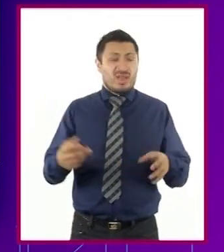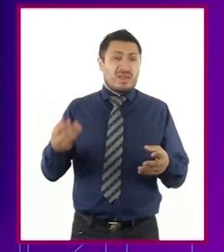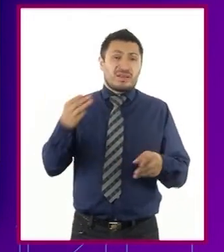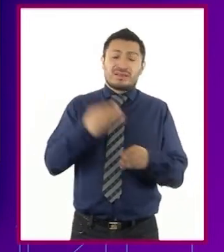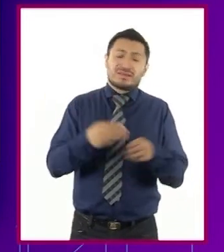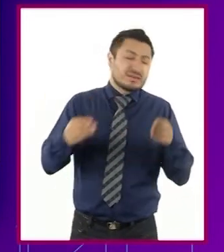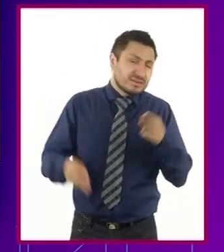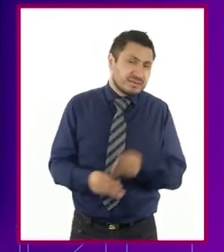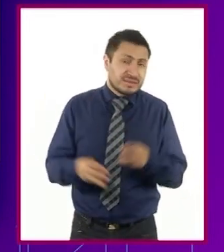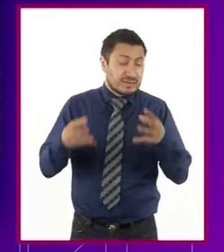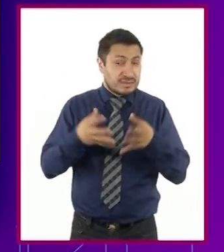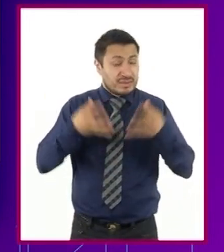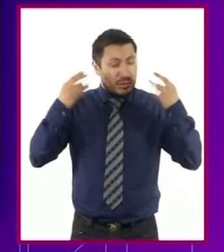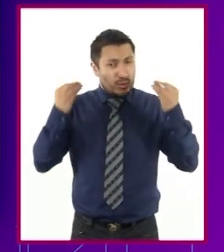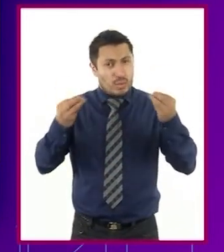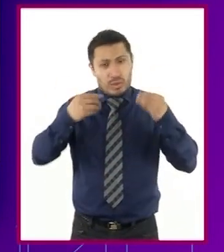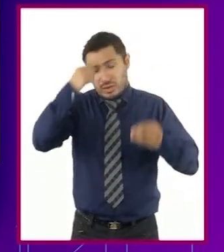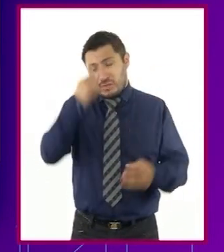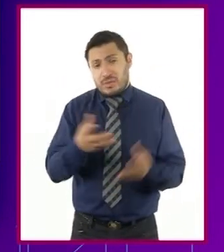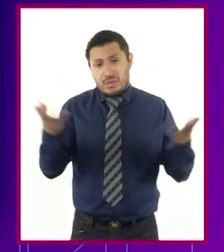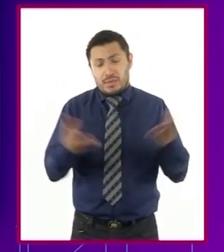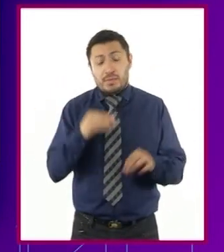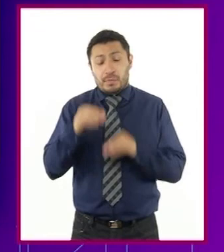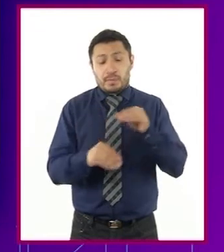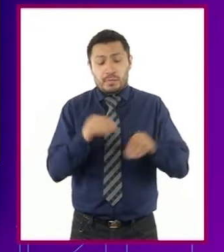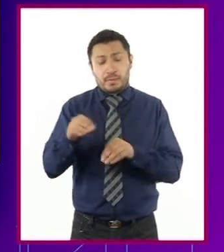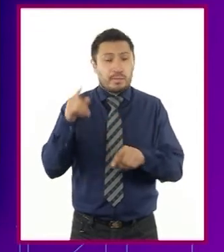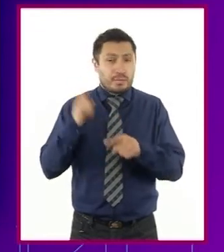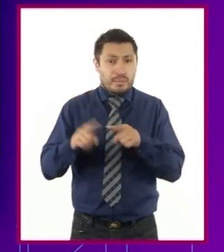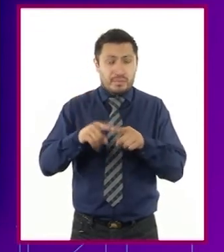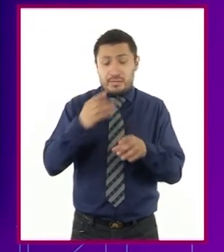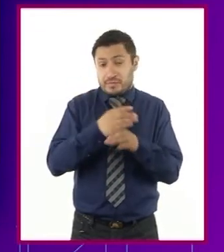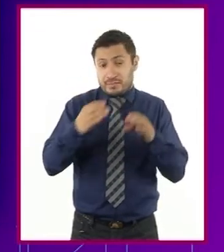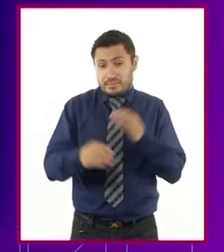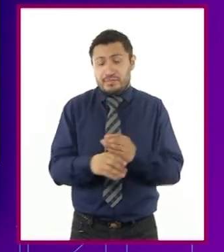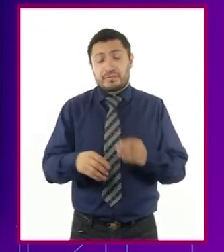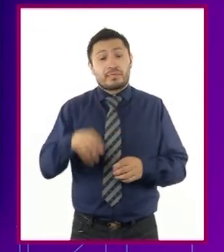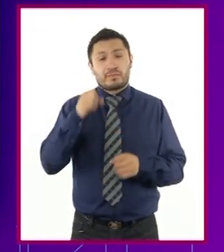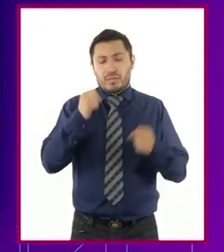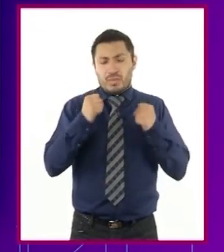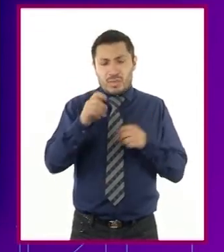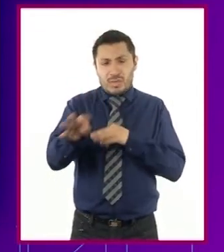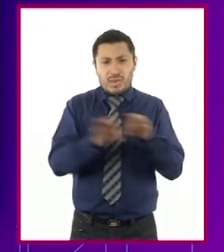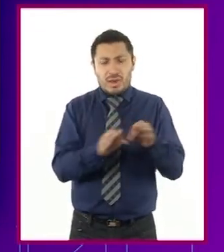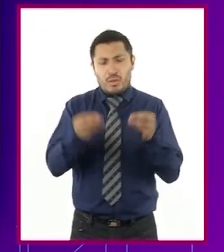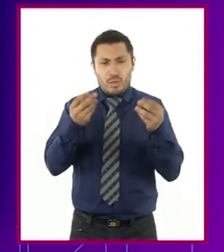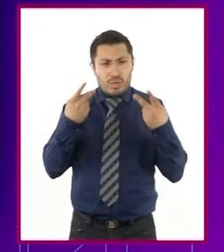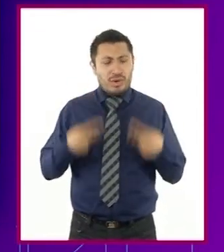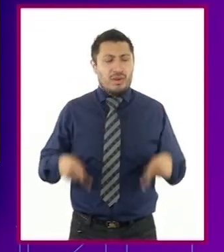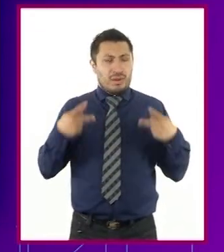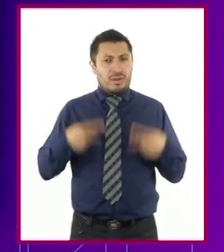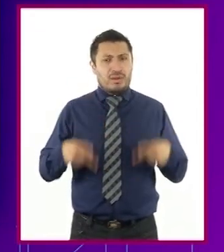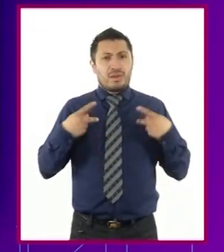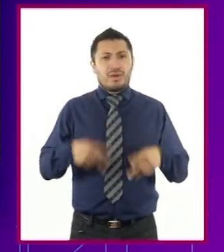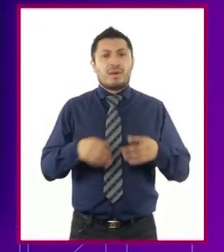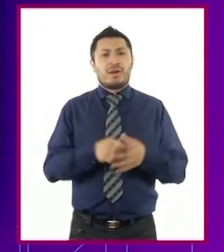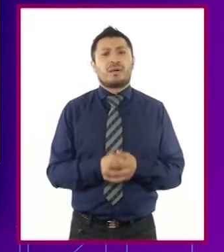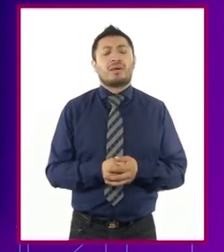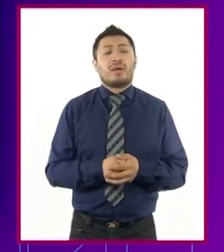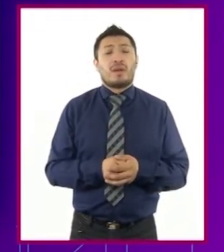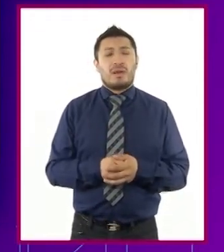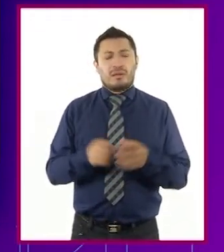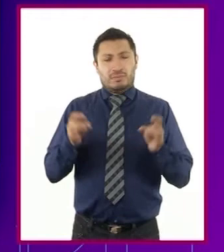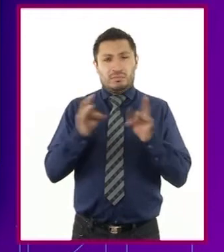gran escala para elaborar más productos. Además de la fuerza de trabajo de muchas personas, aparecieron